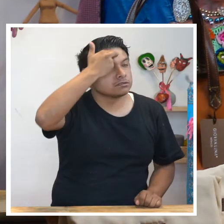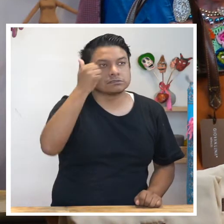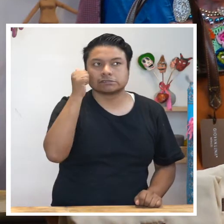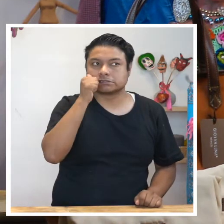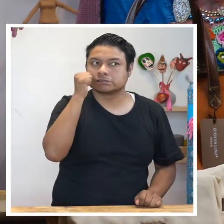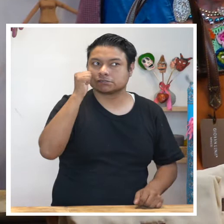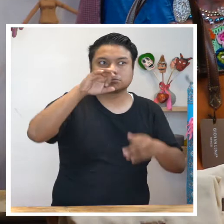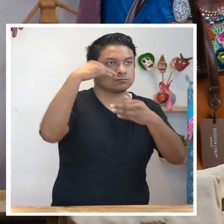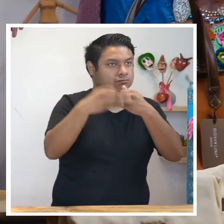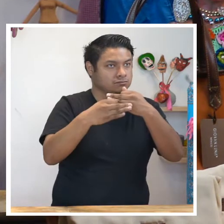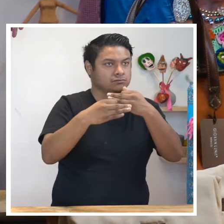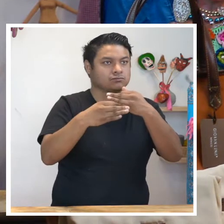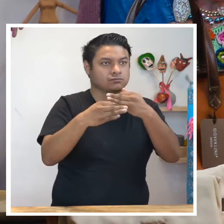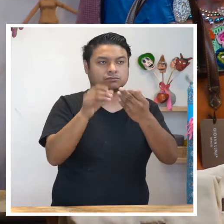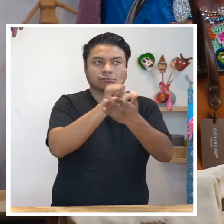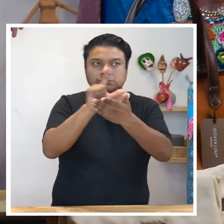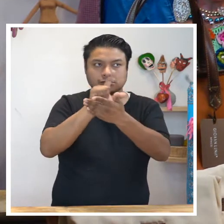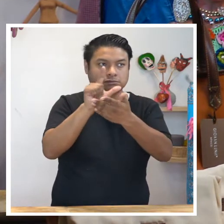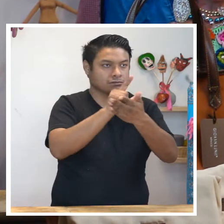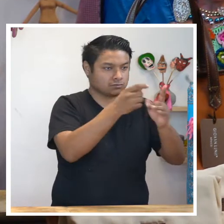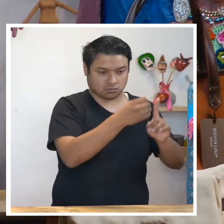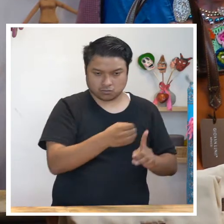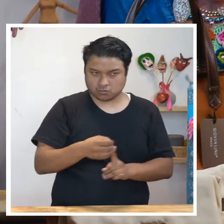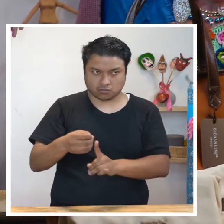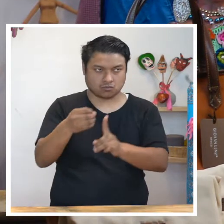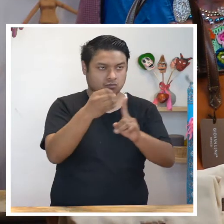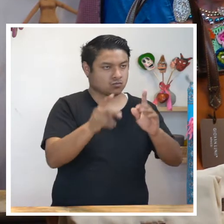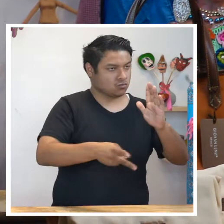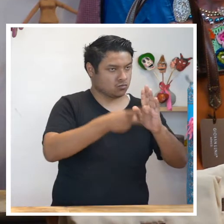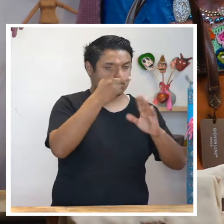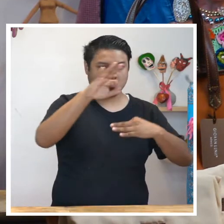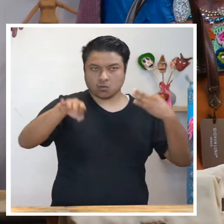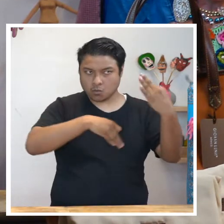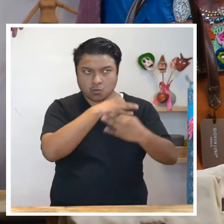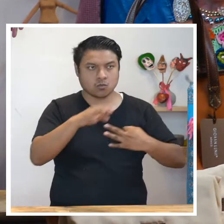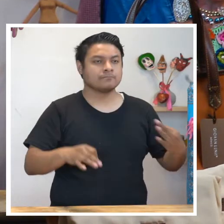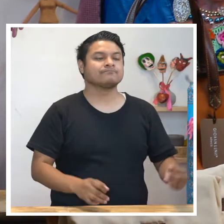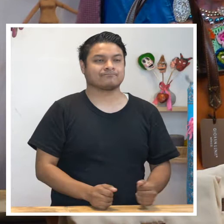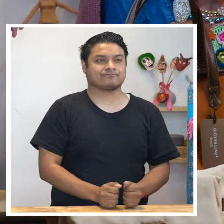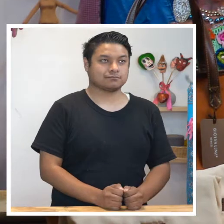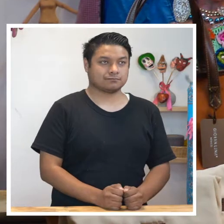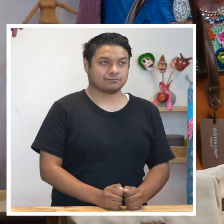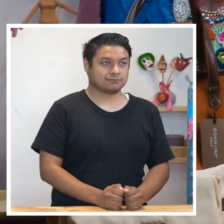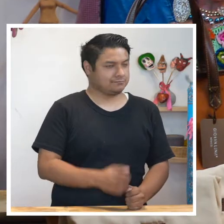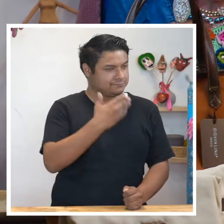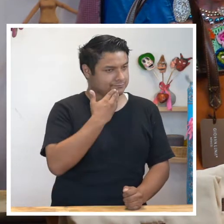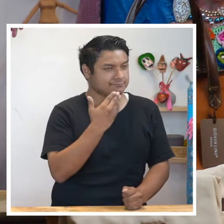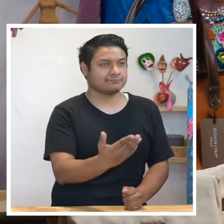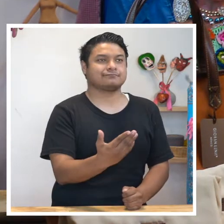es la parte donde les platico un poco de mi vida, de lo que hago y de lo que me ha llevado a